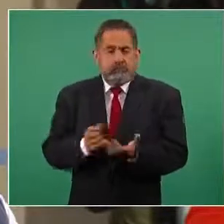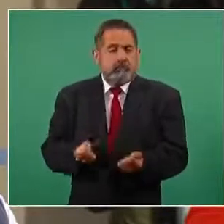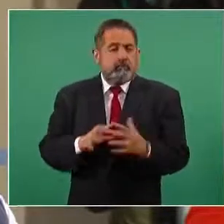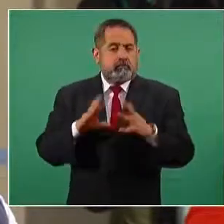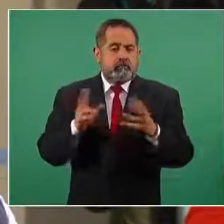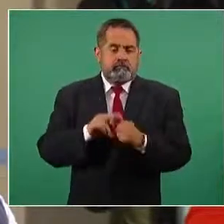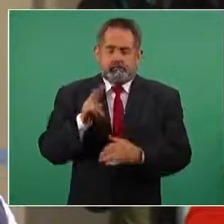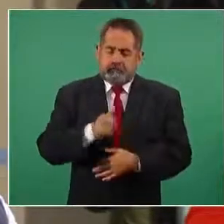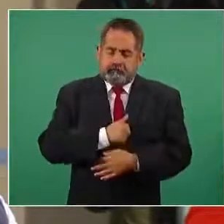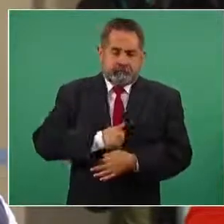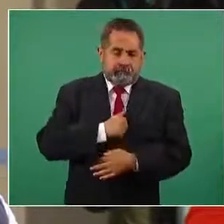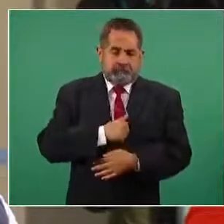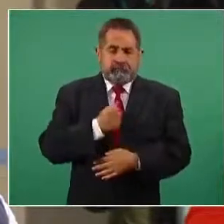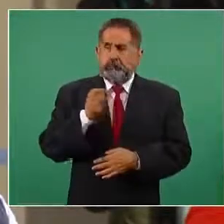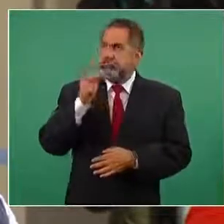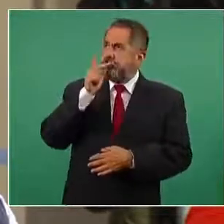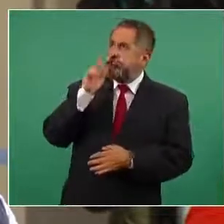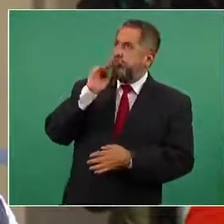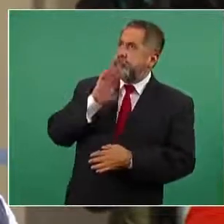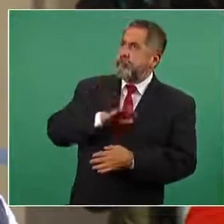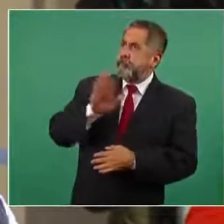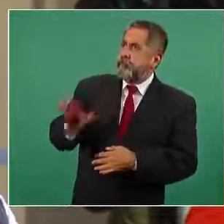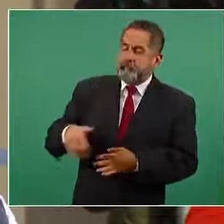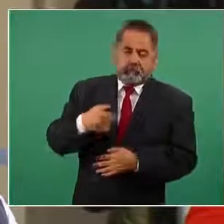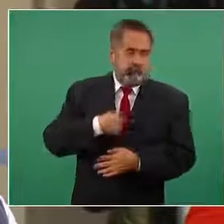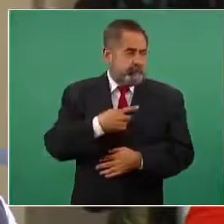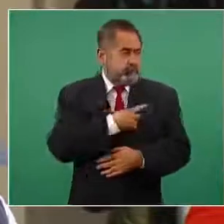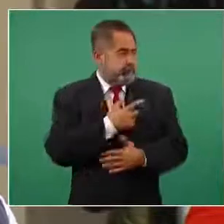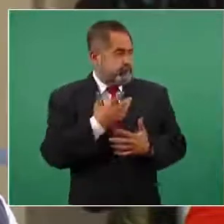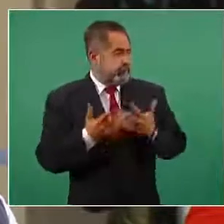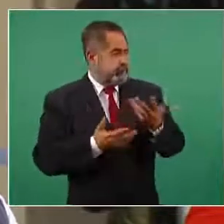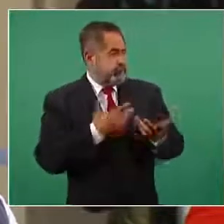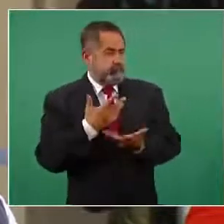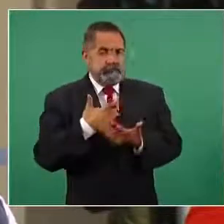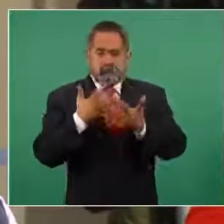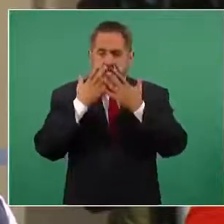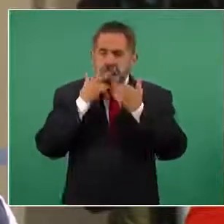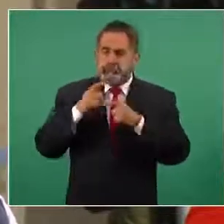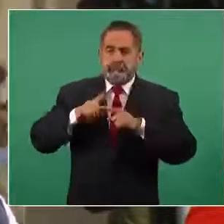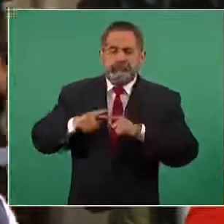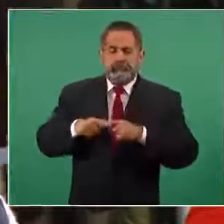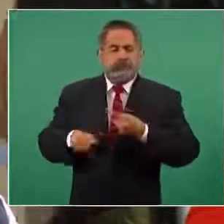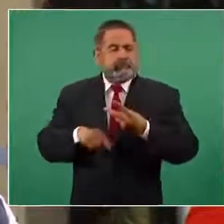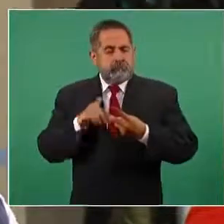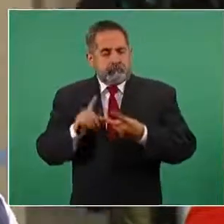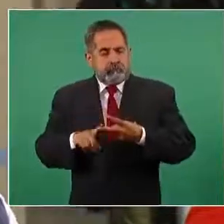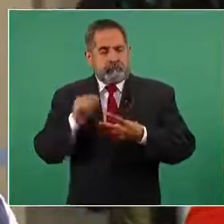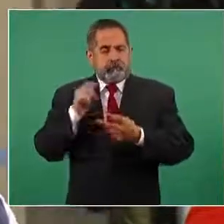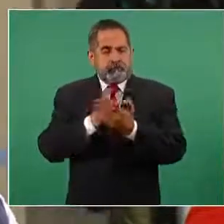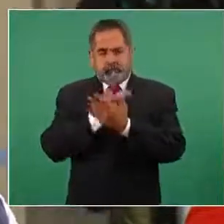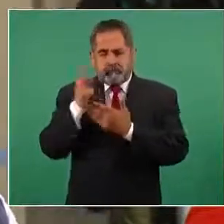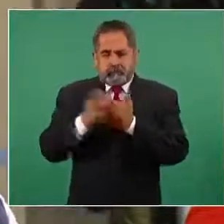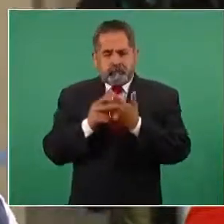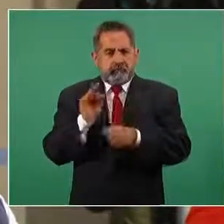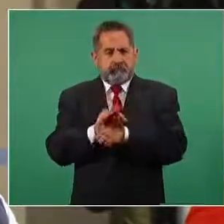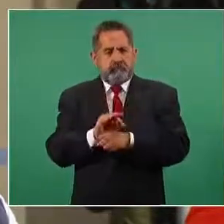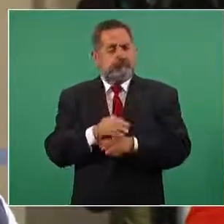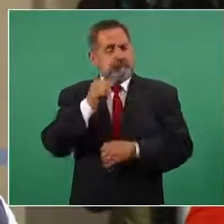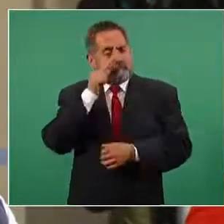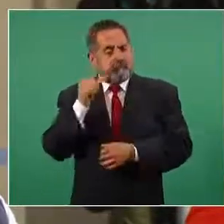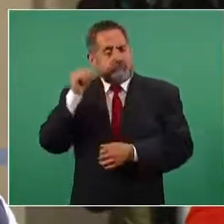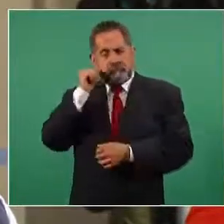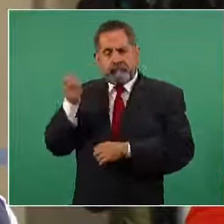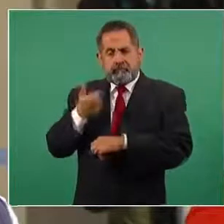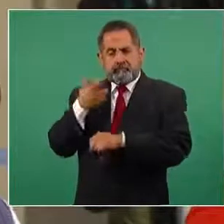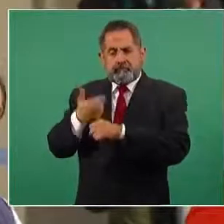niños lamentablemente han perdido a su mamá y a su papá, ya han quedado a la orfandad, si hay algún programa especial para ellos. Ayer la secretaria